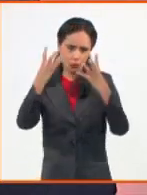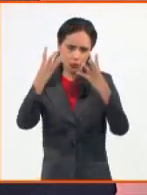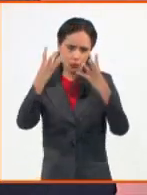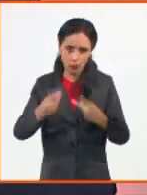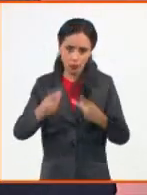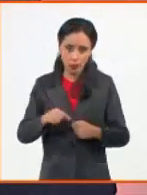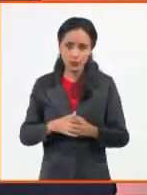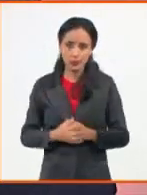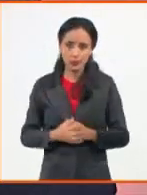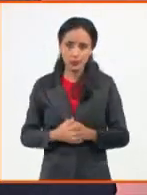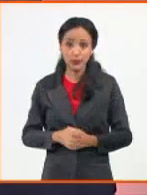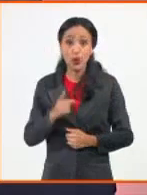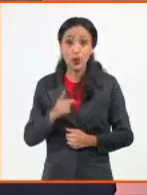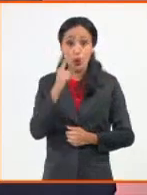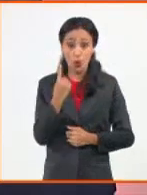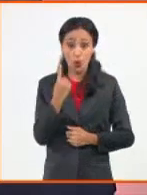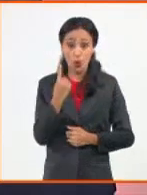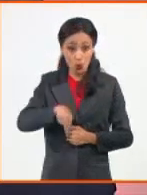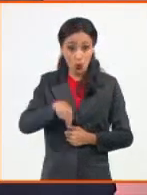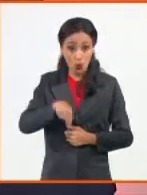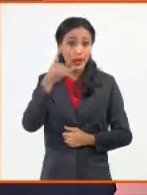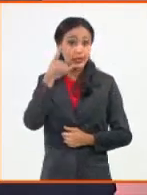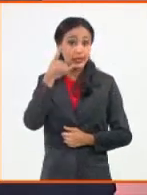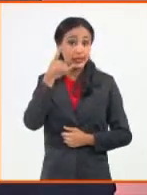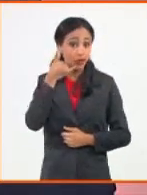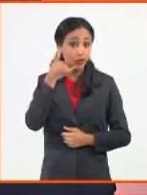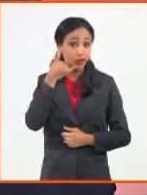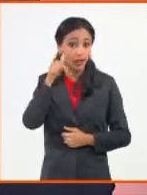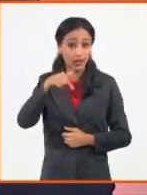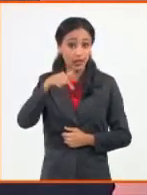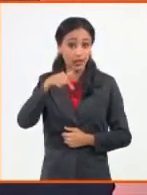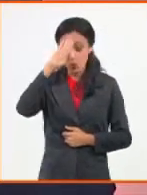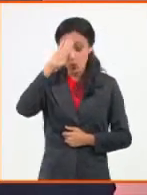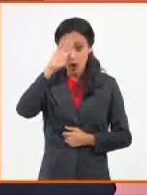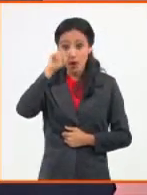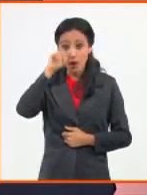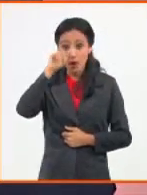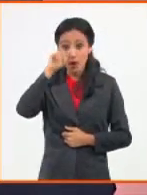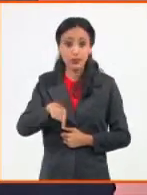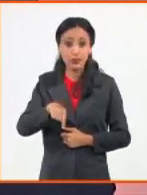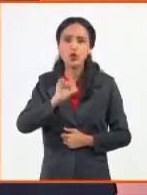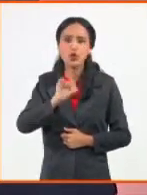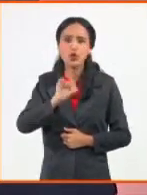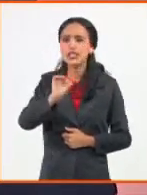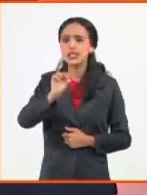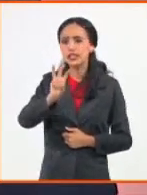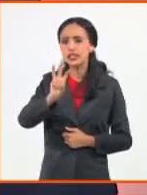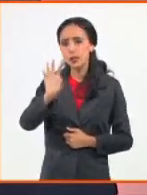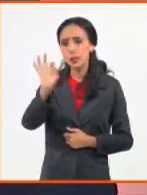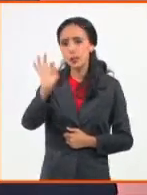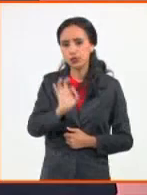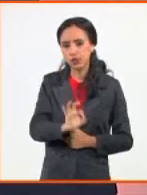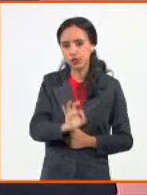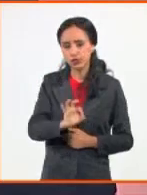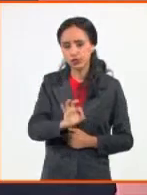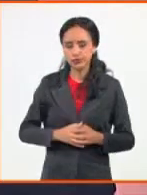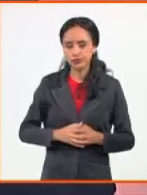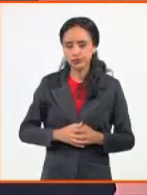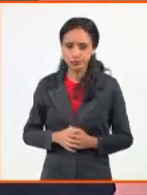penetración de la telefonía en playa alcanza alrededor del 73 por ciento más/menos